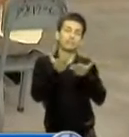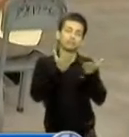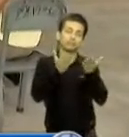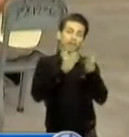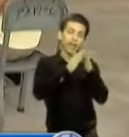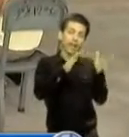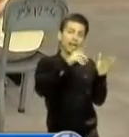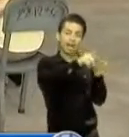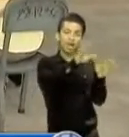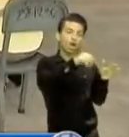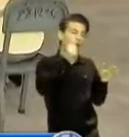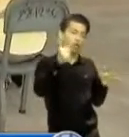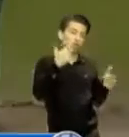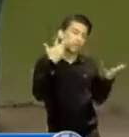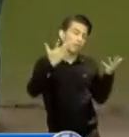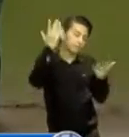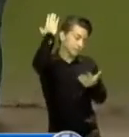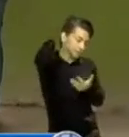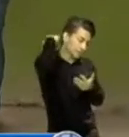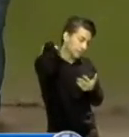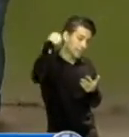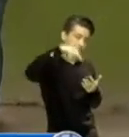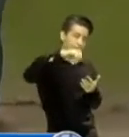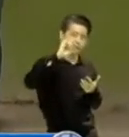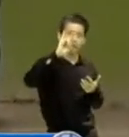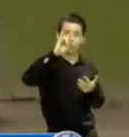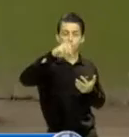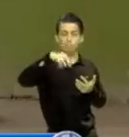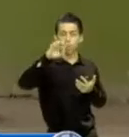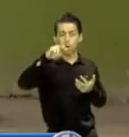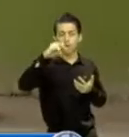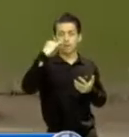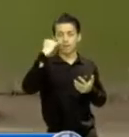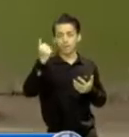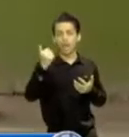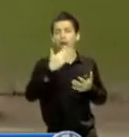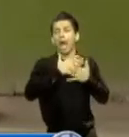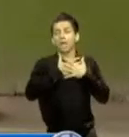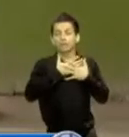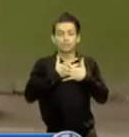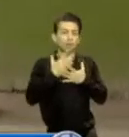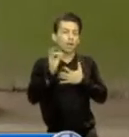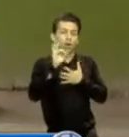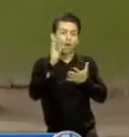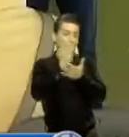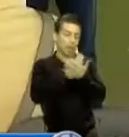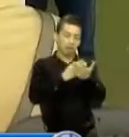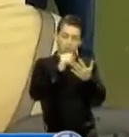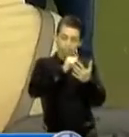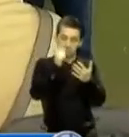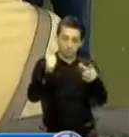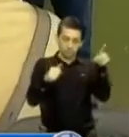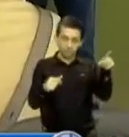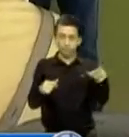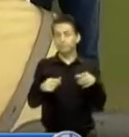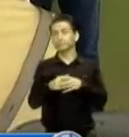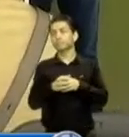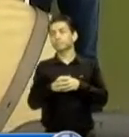ser una neumonía bacteriana, viral, un proceso asmático o alguna otra situación que le está